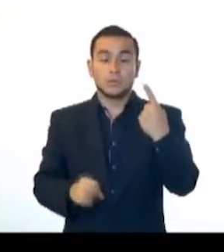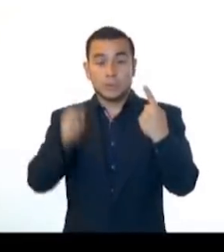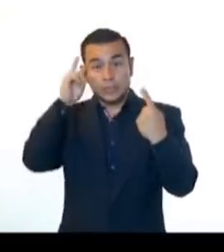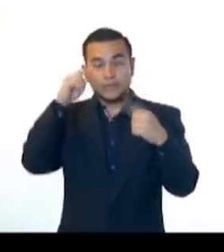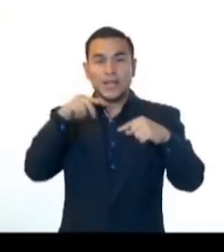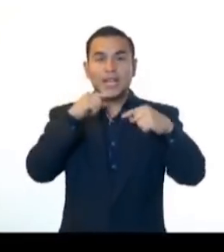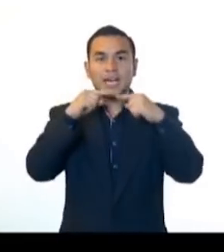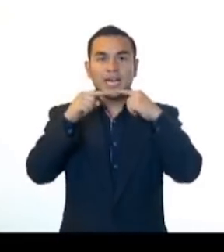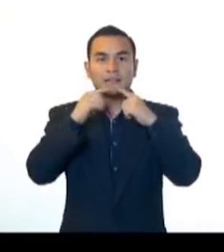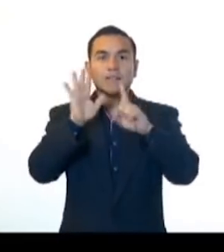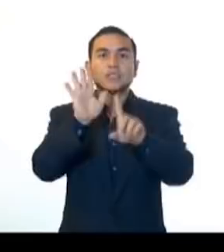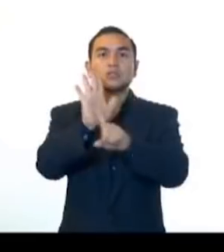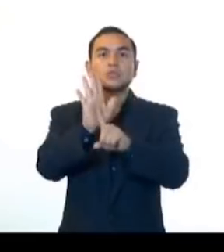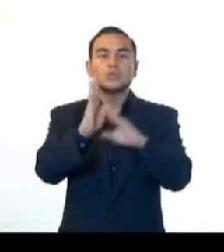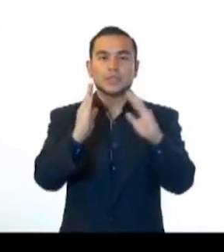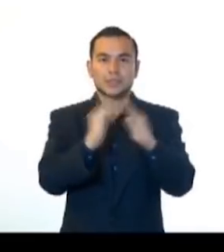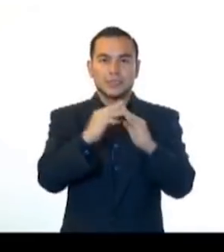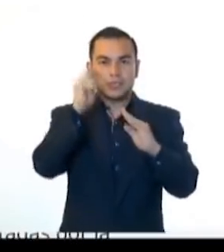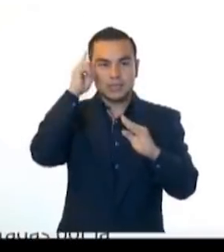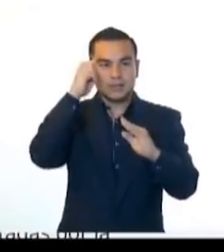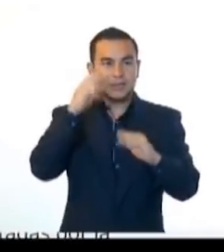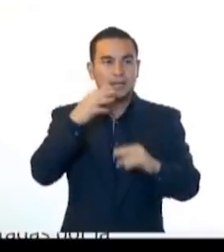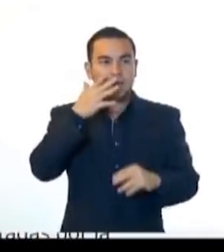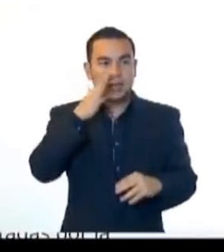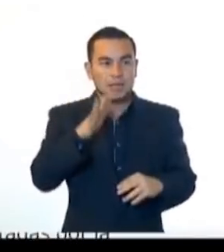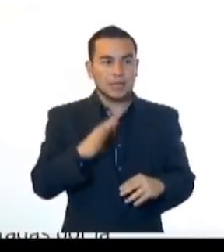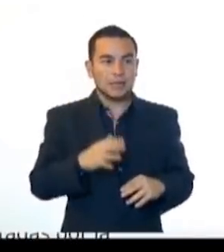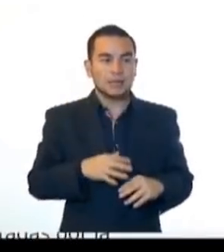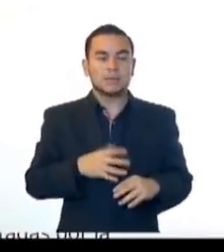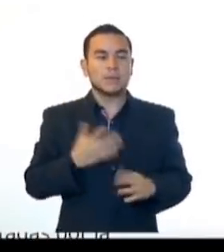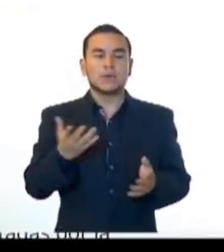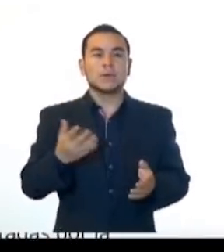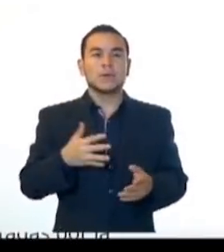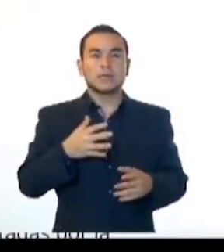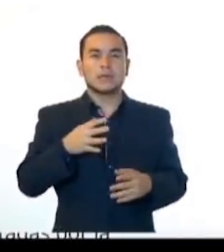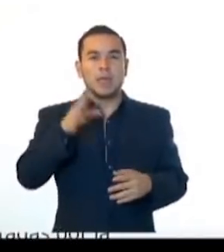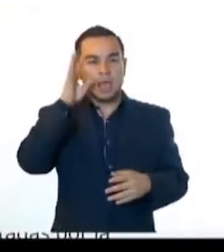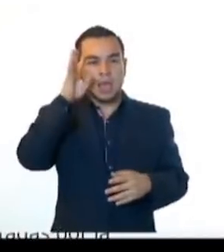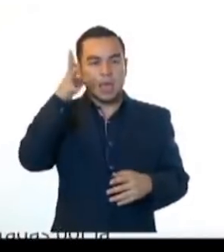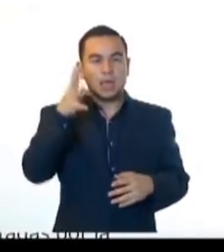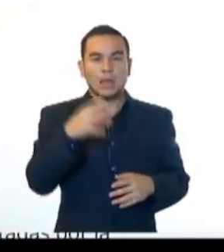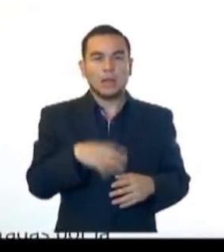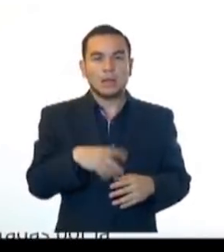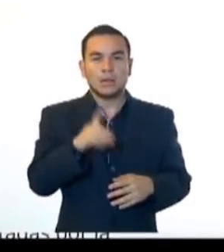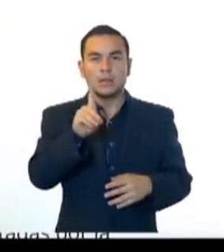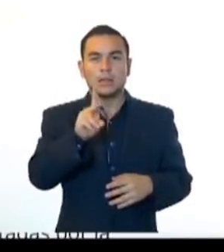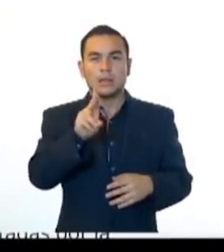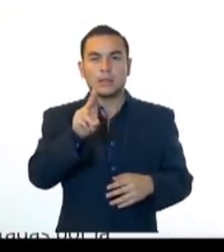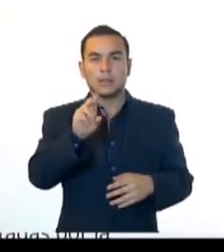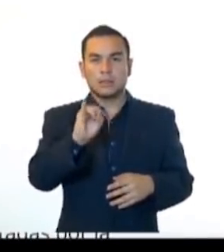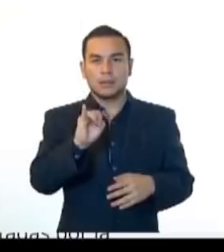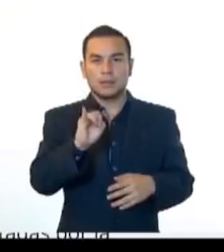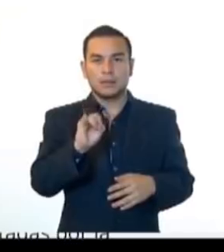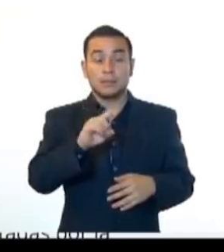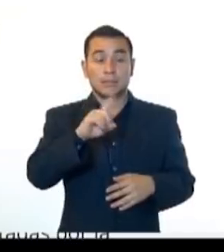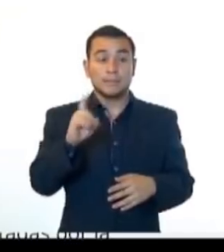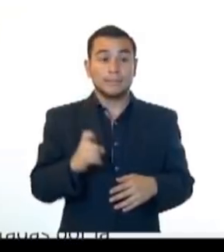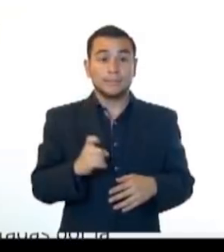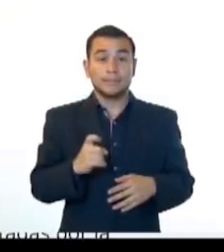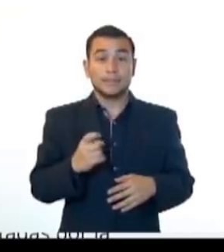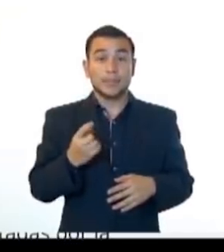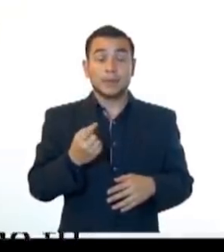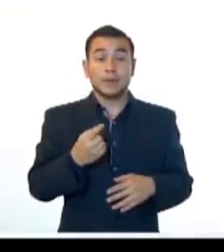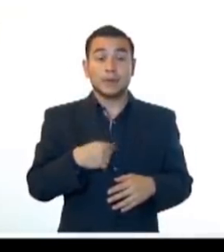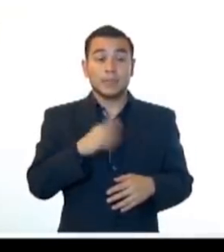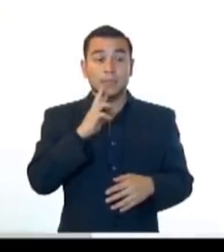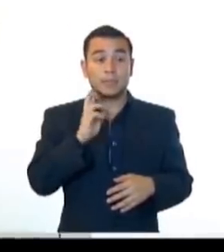hogar, digamos. Y entonces, al presionar, va a escribir su DUI y al consultar, le va a